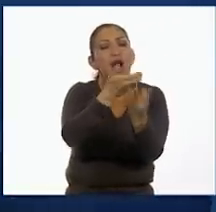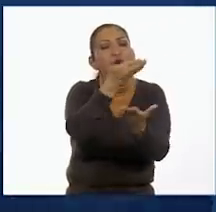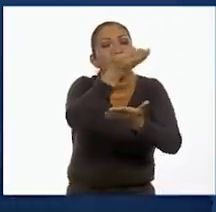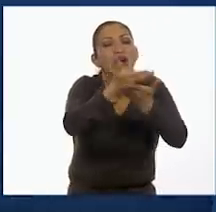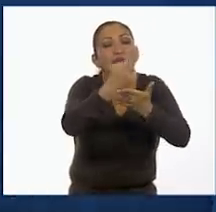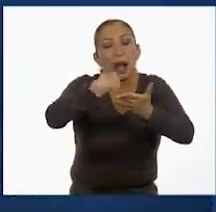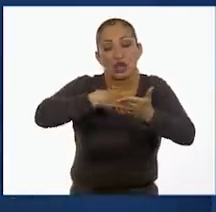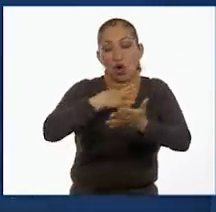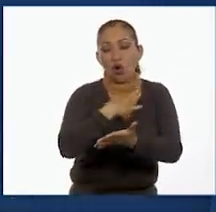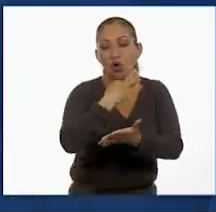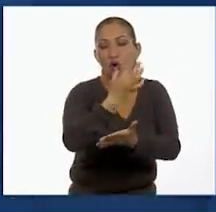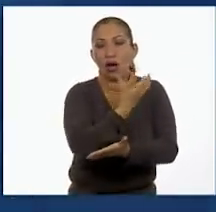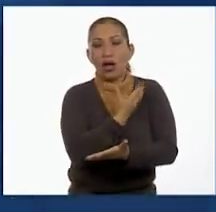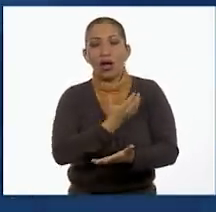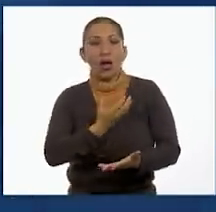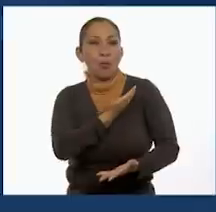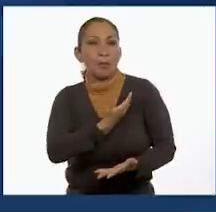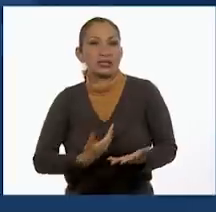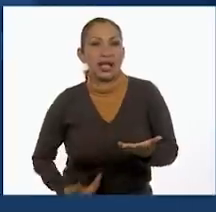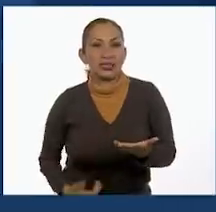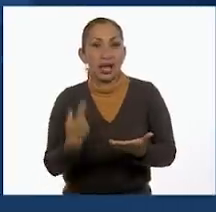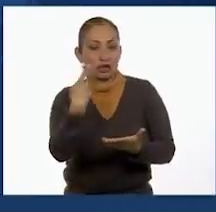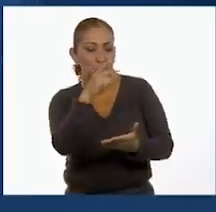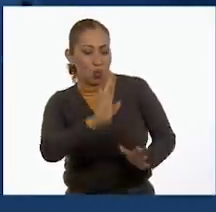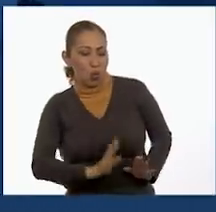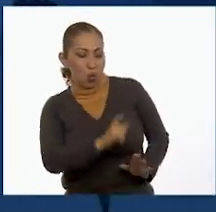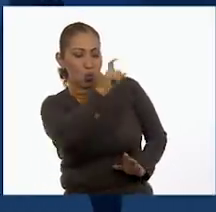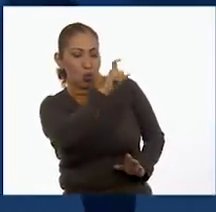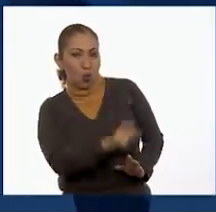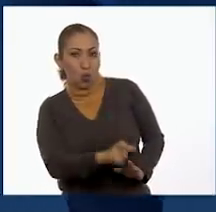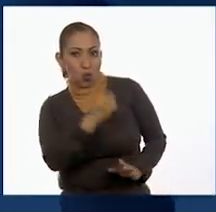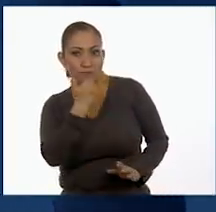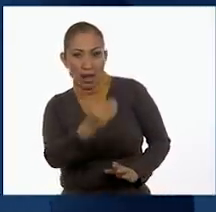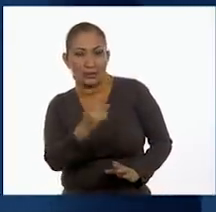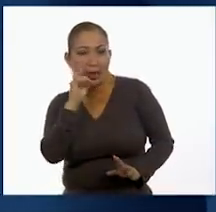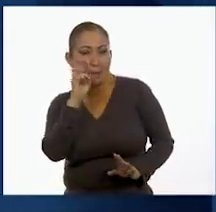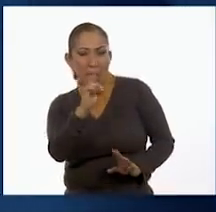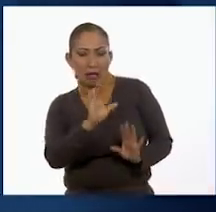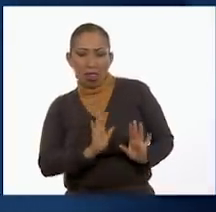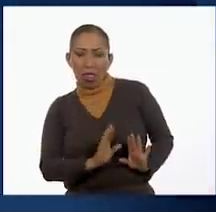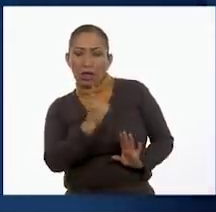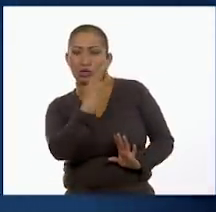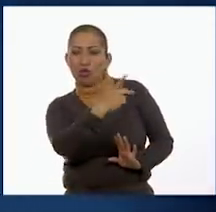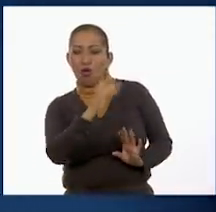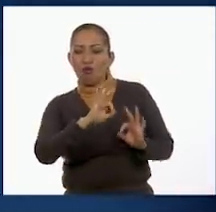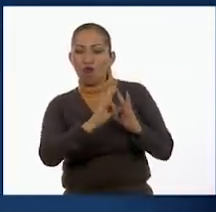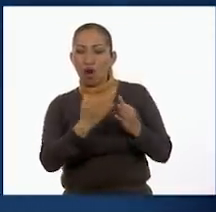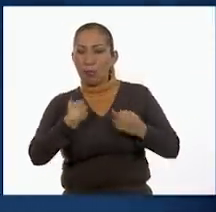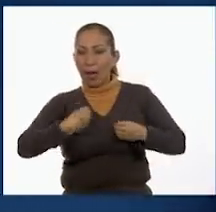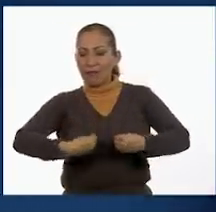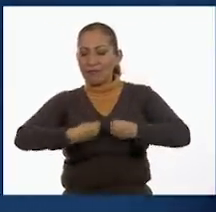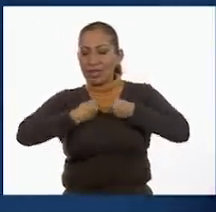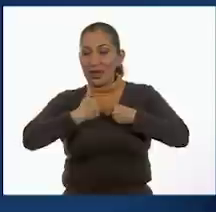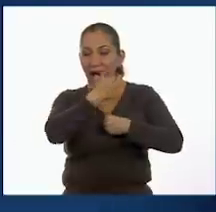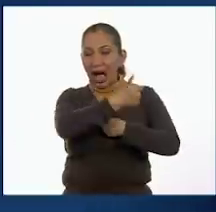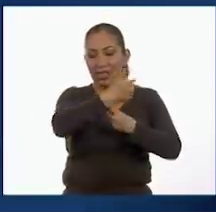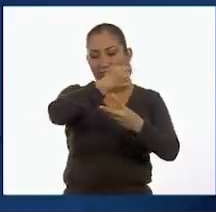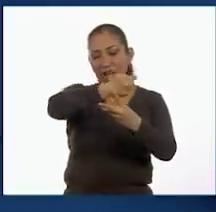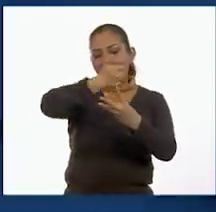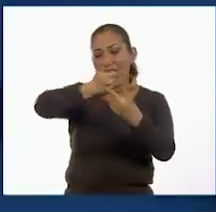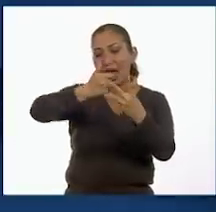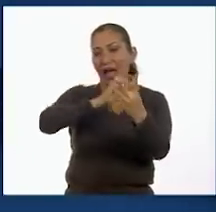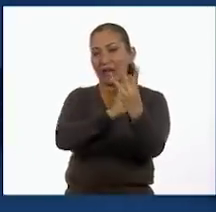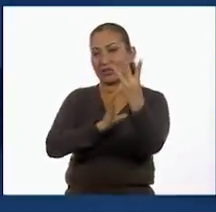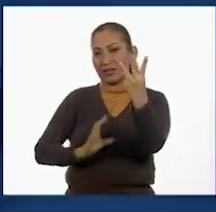a la presidencia. Y sus personalidades, ¿no, maestra? Excelente, sí. Se refleja muy bien en esa caricatura cada personalidad de cada